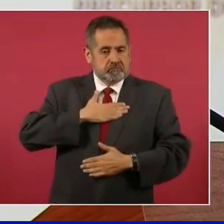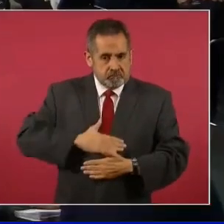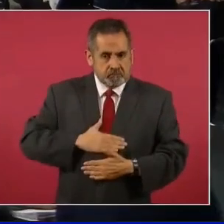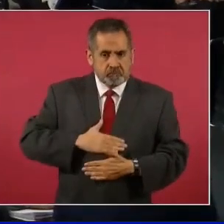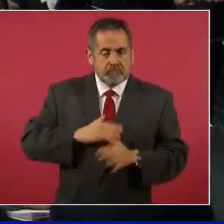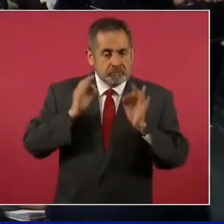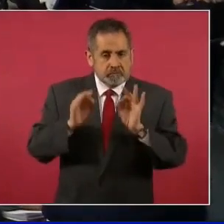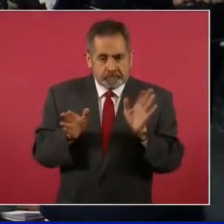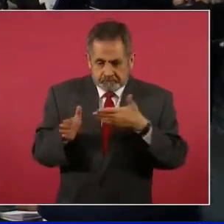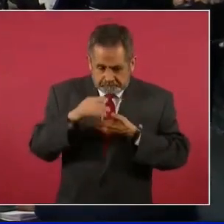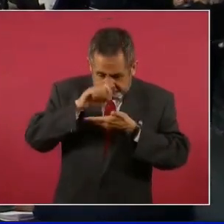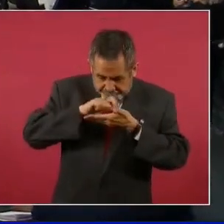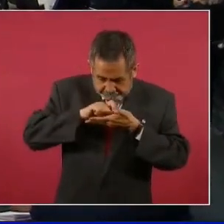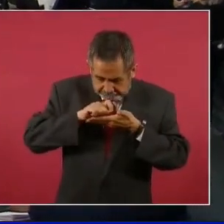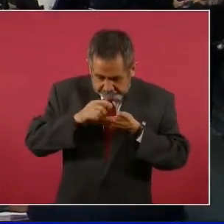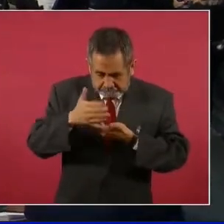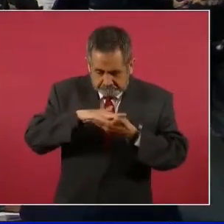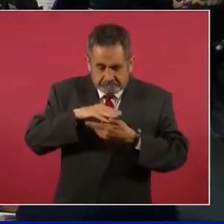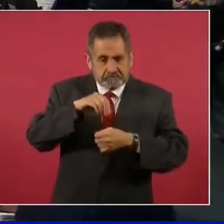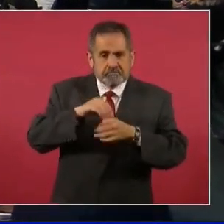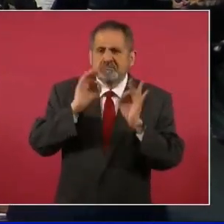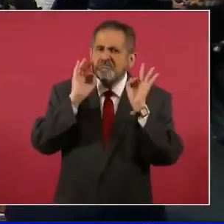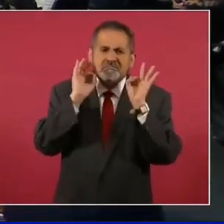Eso fue hace una semana.